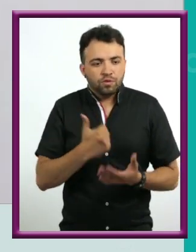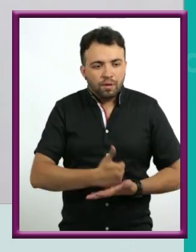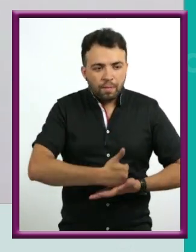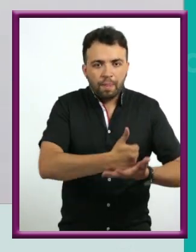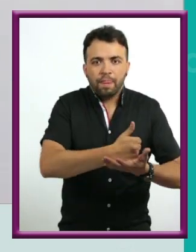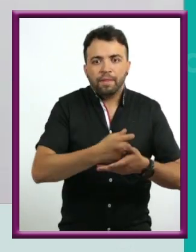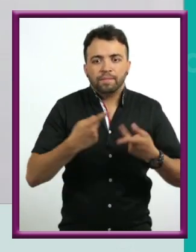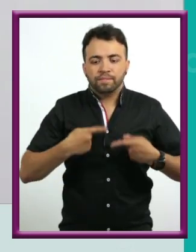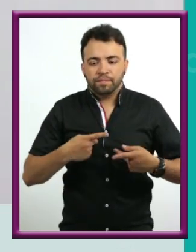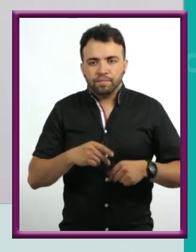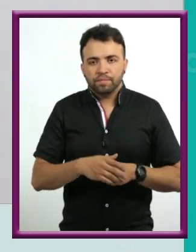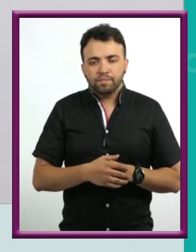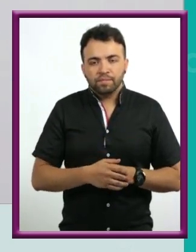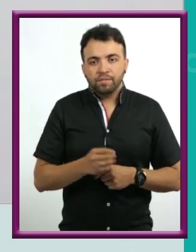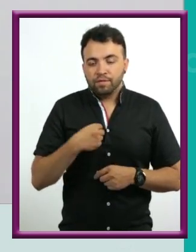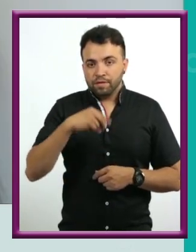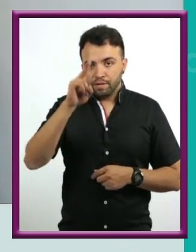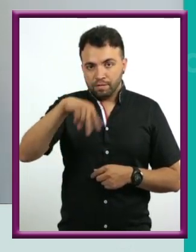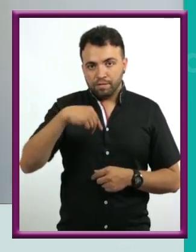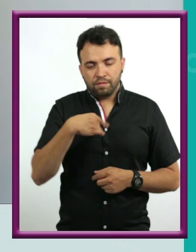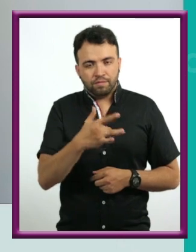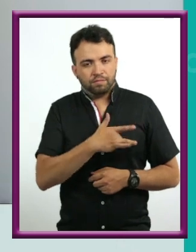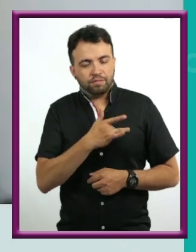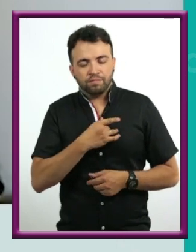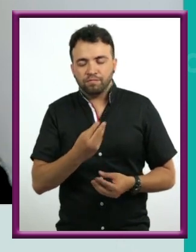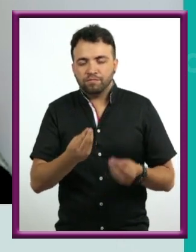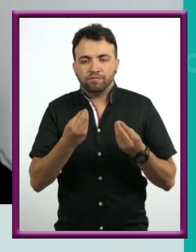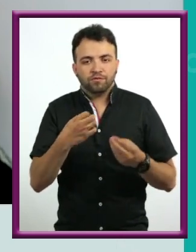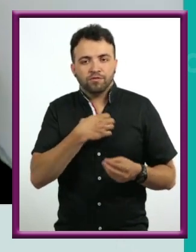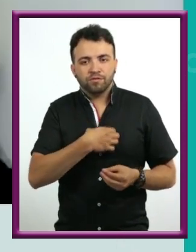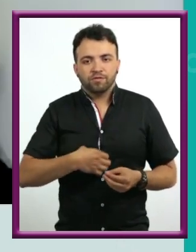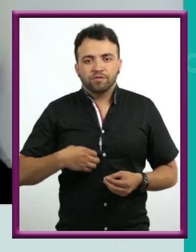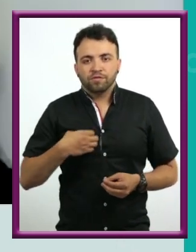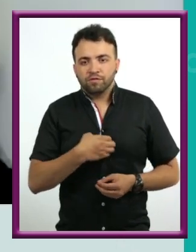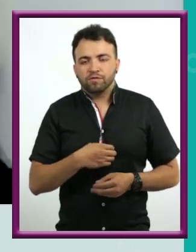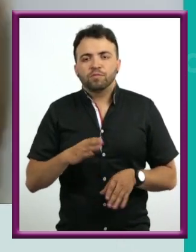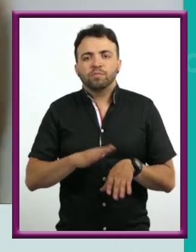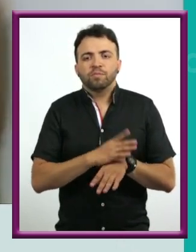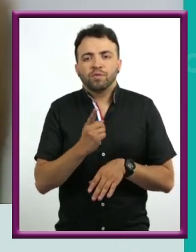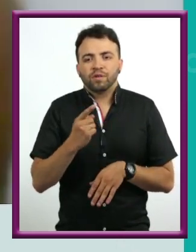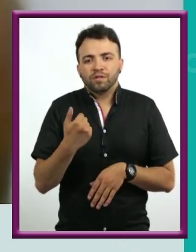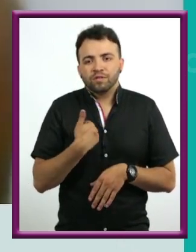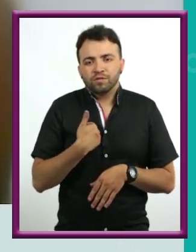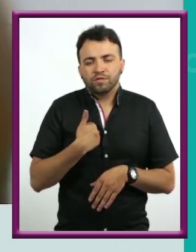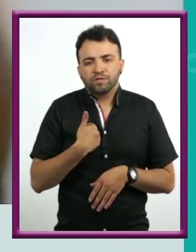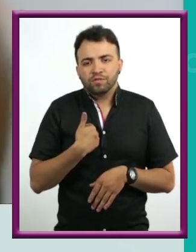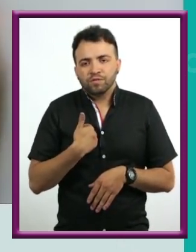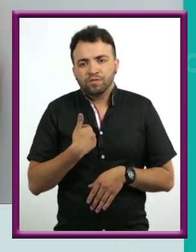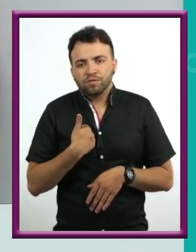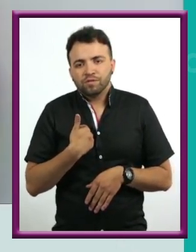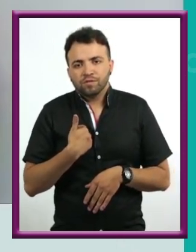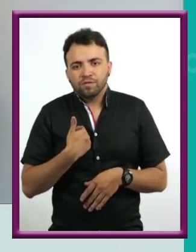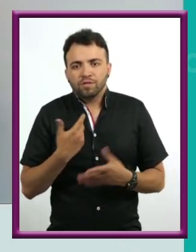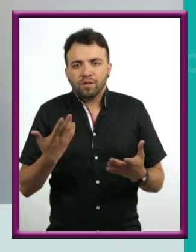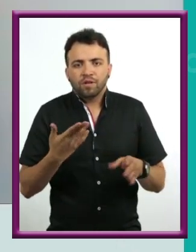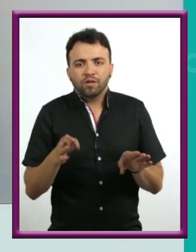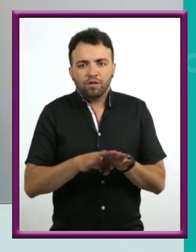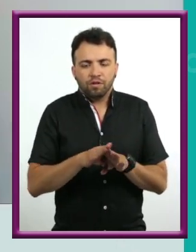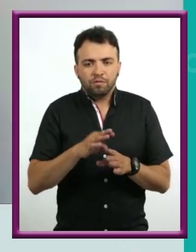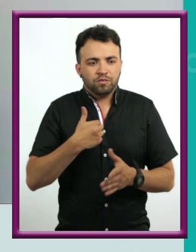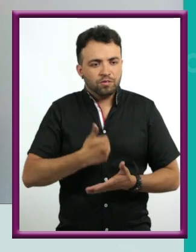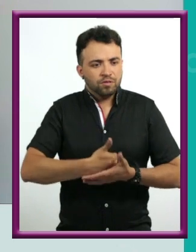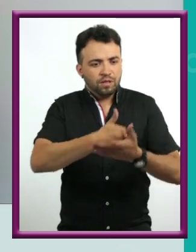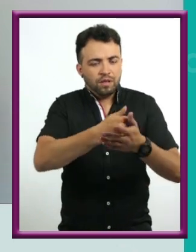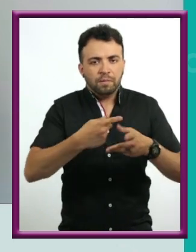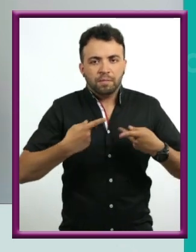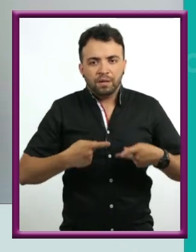por las demás personas. Pues yo me siento muy contenta, orgullosa y satisfecha de mí misma, puesto que